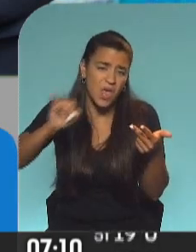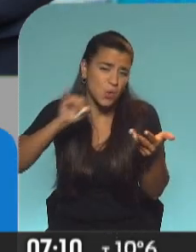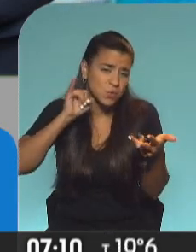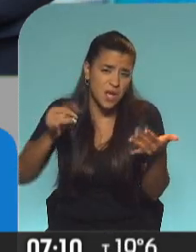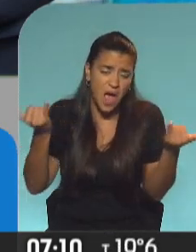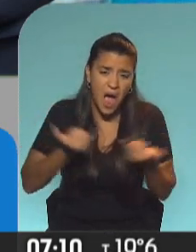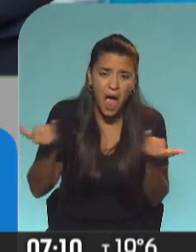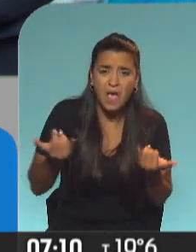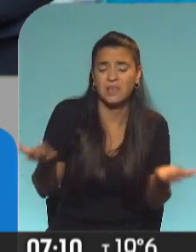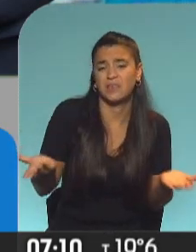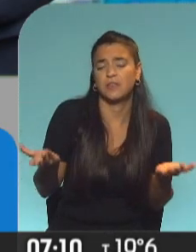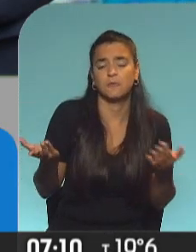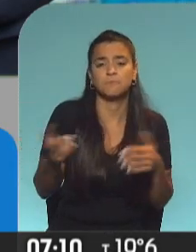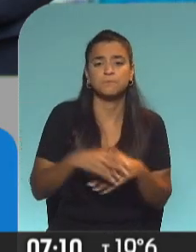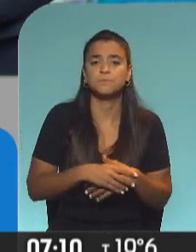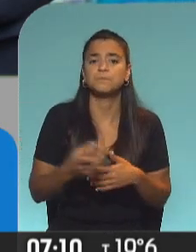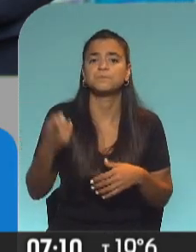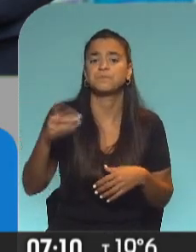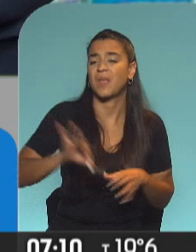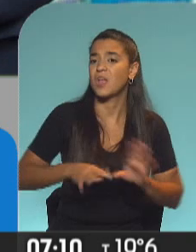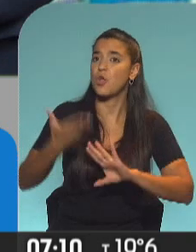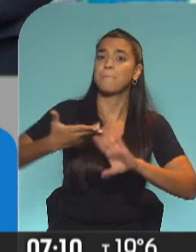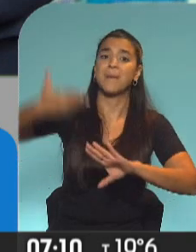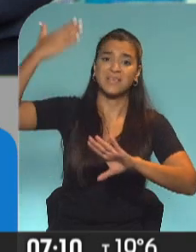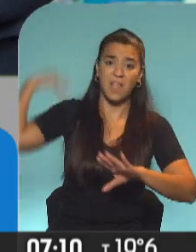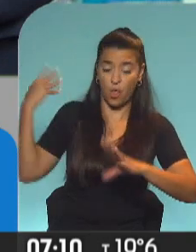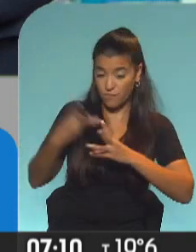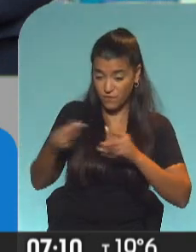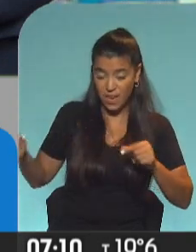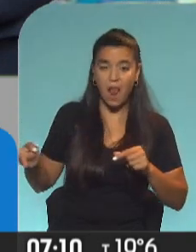el default a fin del año pasado,